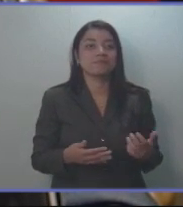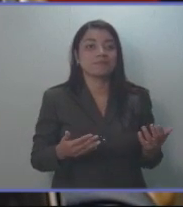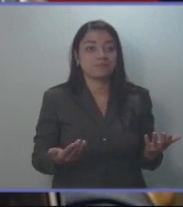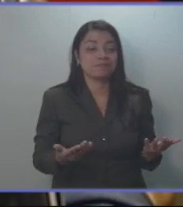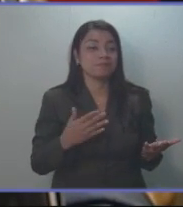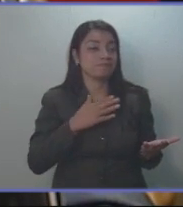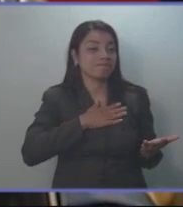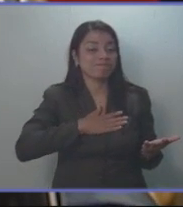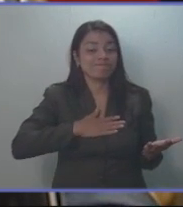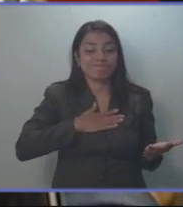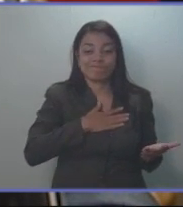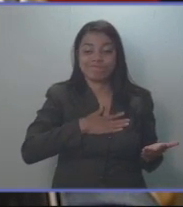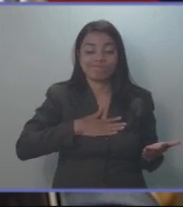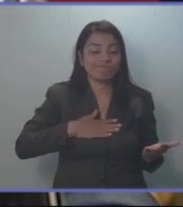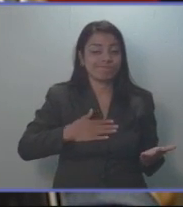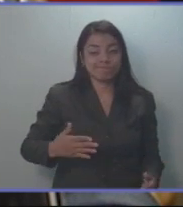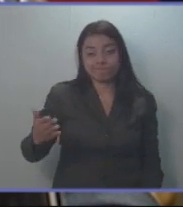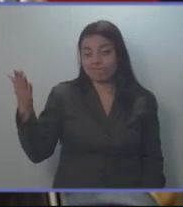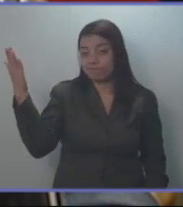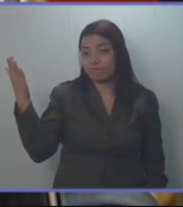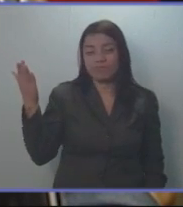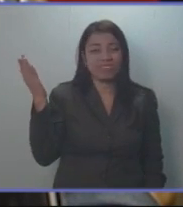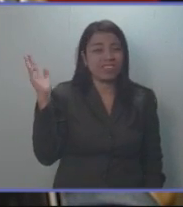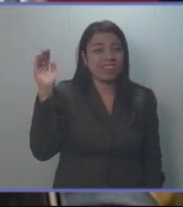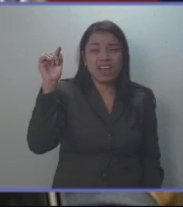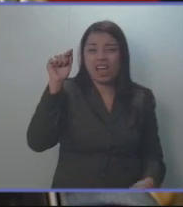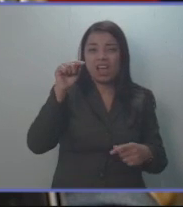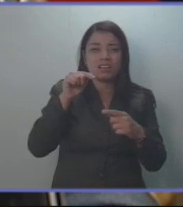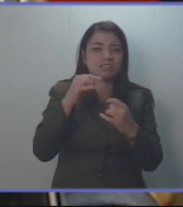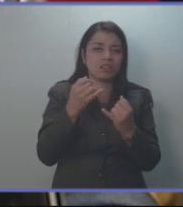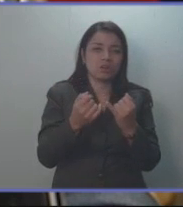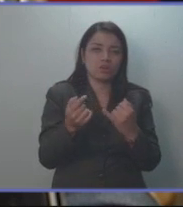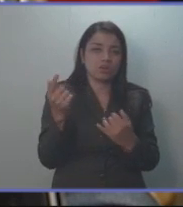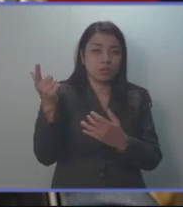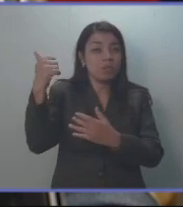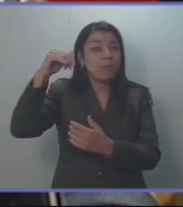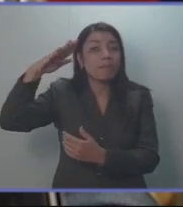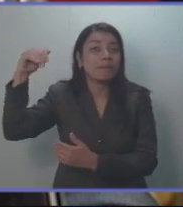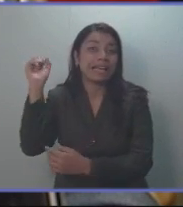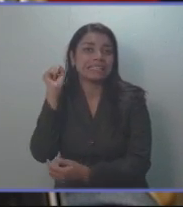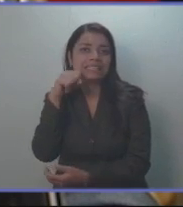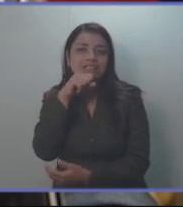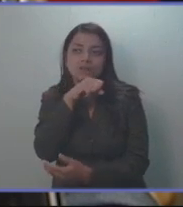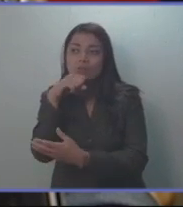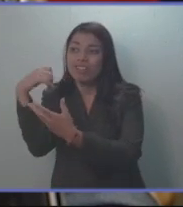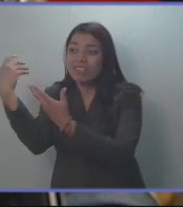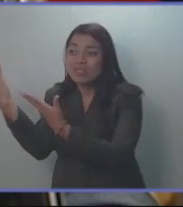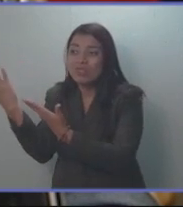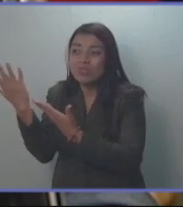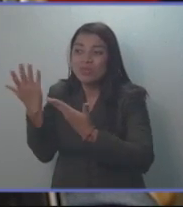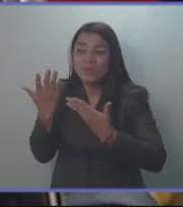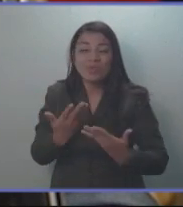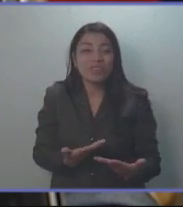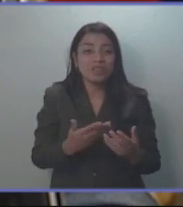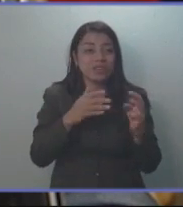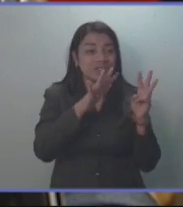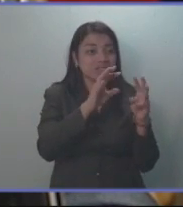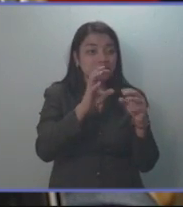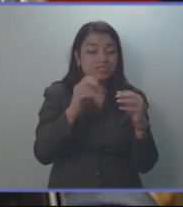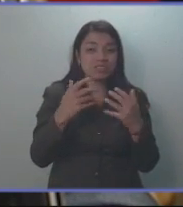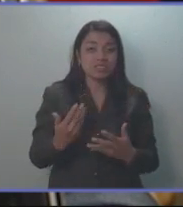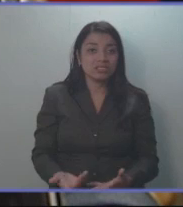Desafortunadamente se le jugó mal hasta el último momento, donándonos Taiwán esas 800 toneladas,